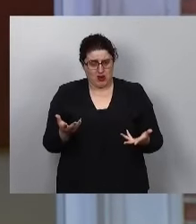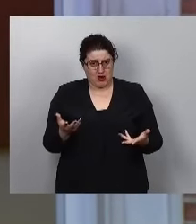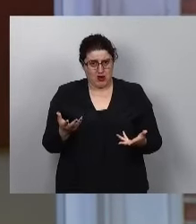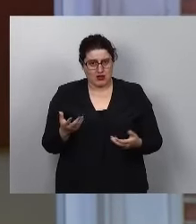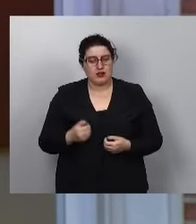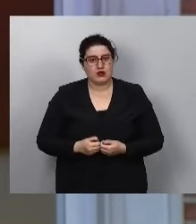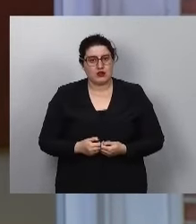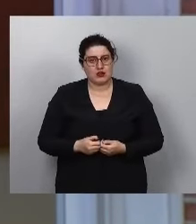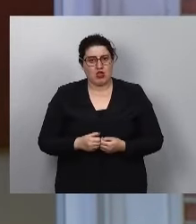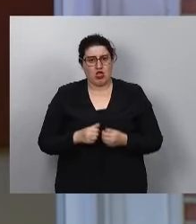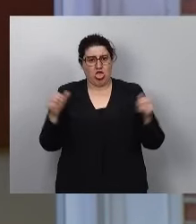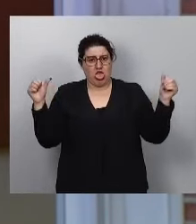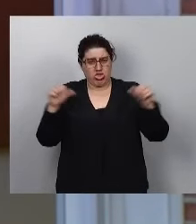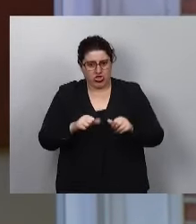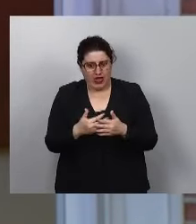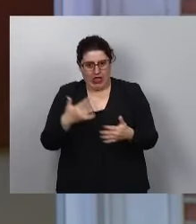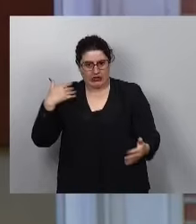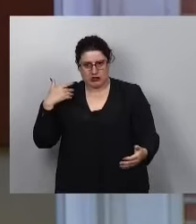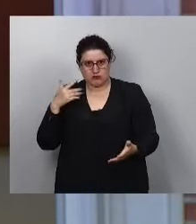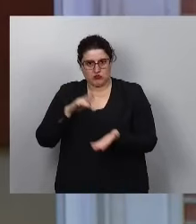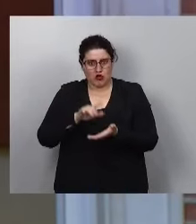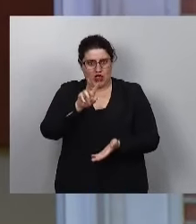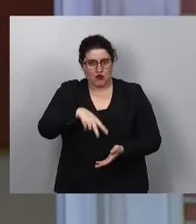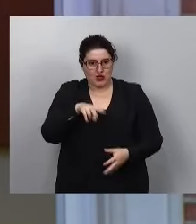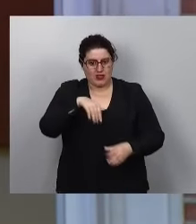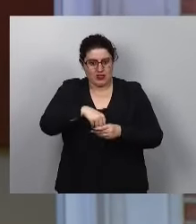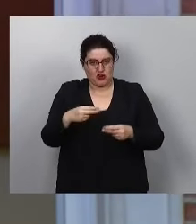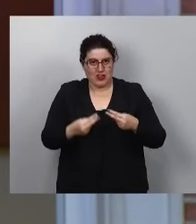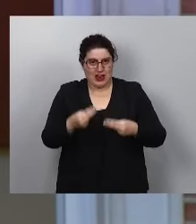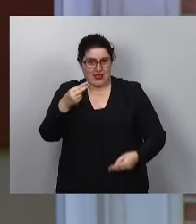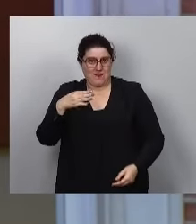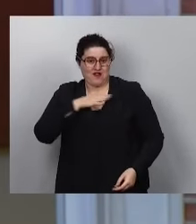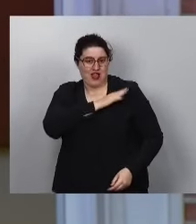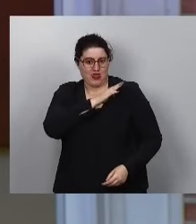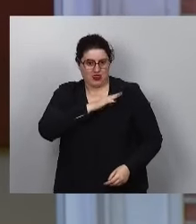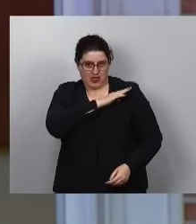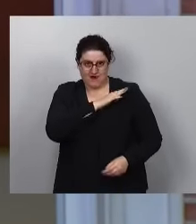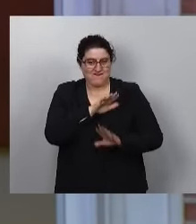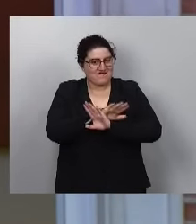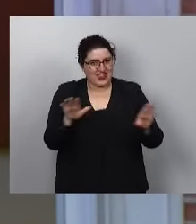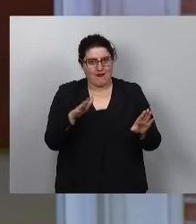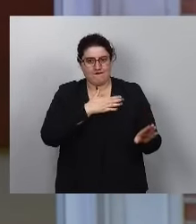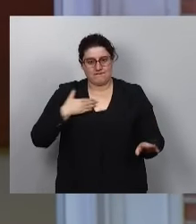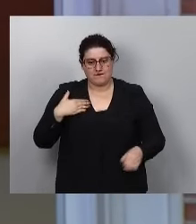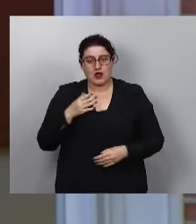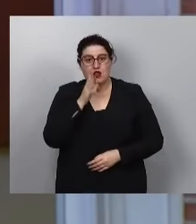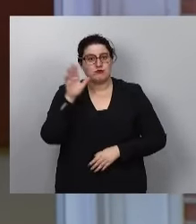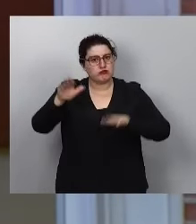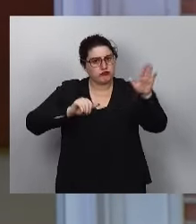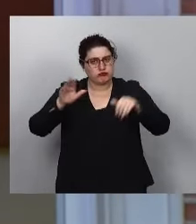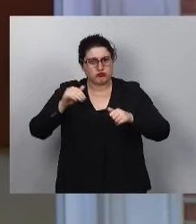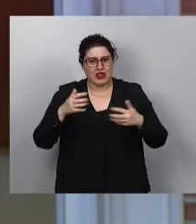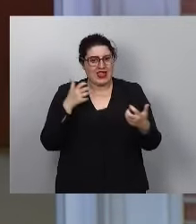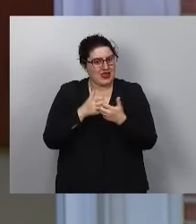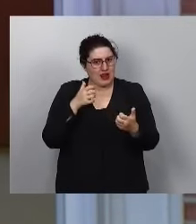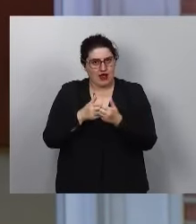conferencia para avanzar hacia la solución de los dos Estados. Hago un llamamiento, una vez más, a un alto el fuego permanente,